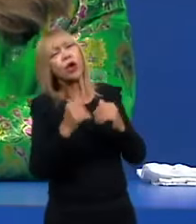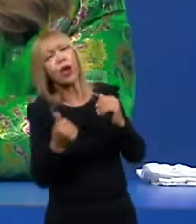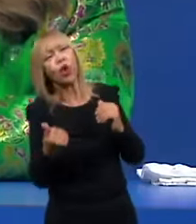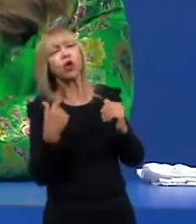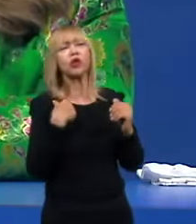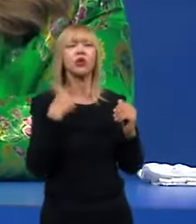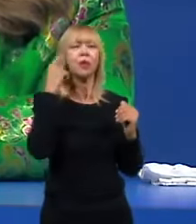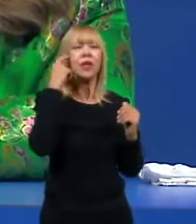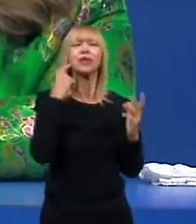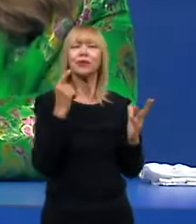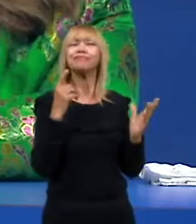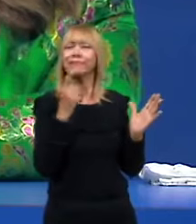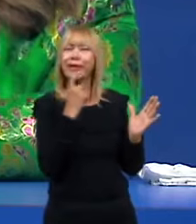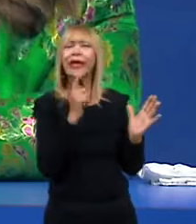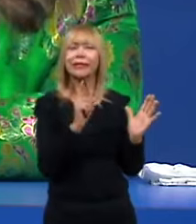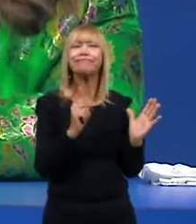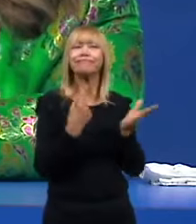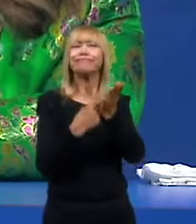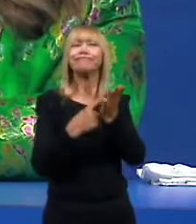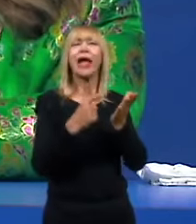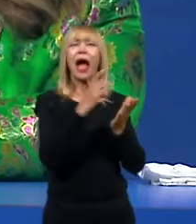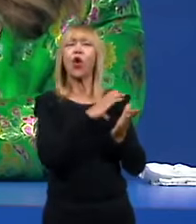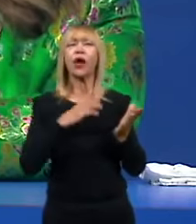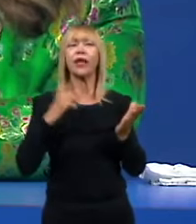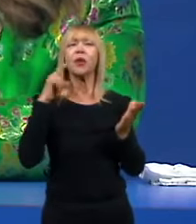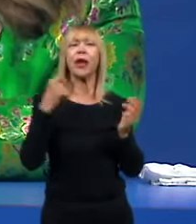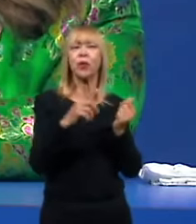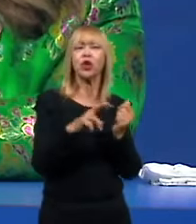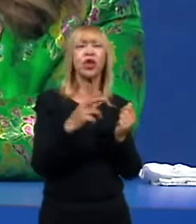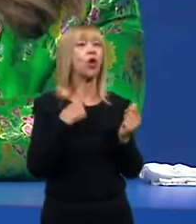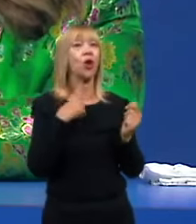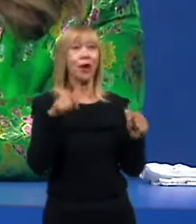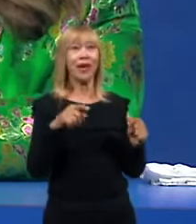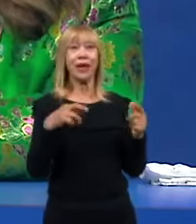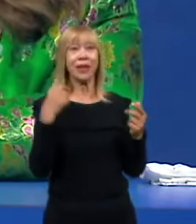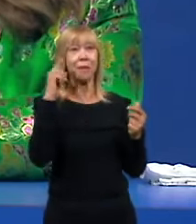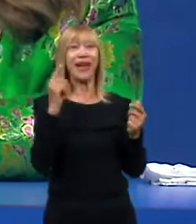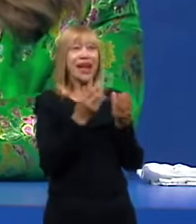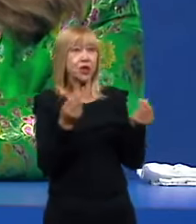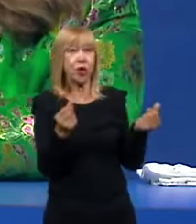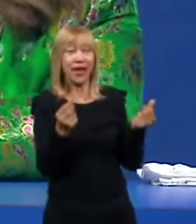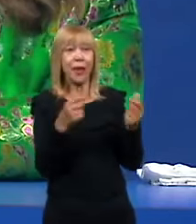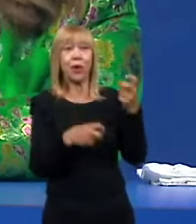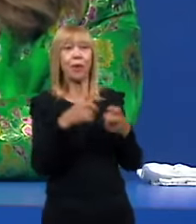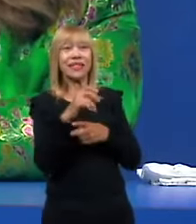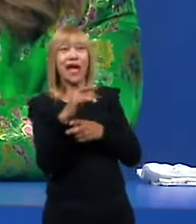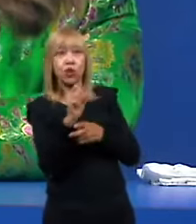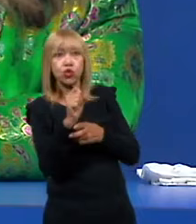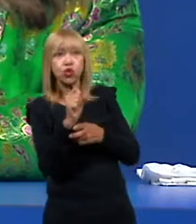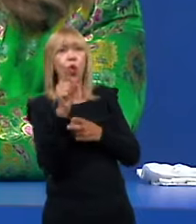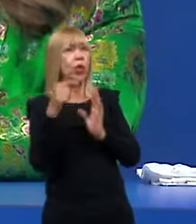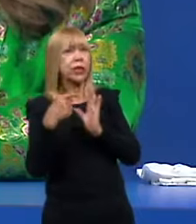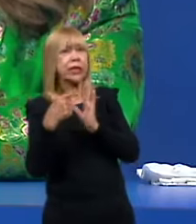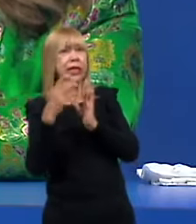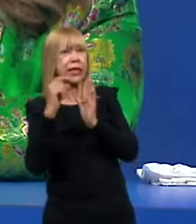Rico, ¿verdad?, conoce cada quien. En lo que a mí respecta, todo lo que sea ayuda para resolver el problema del estatus, ya sea un delegado,